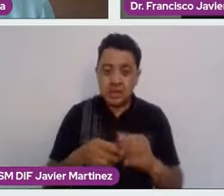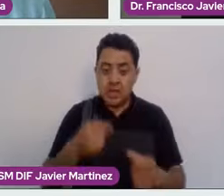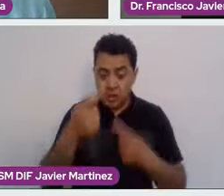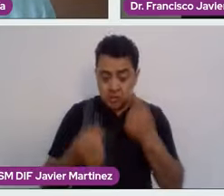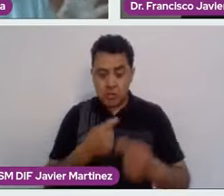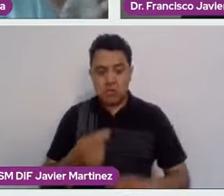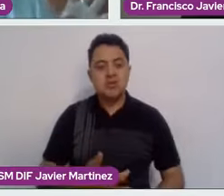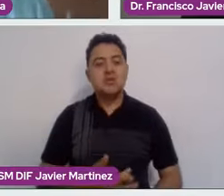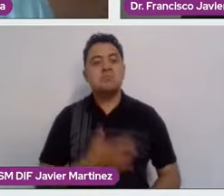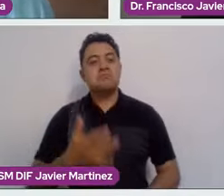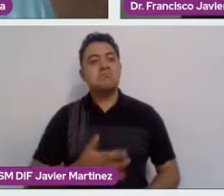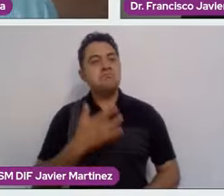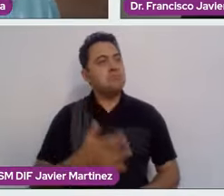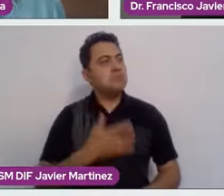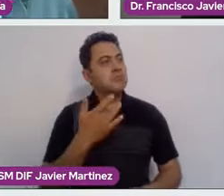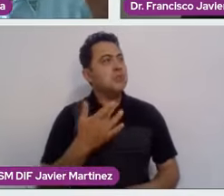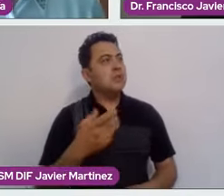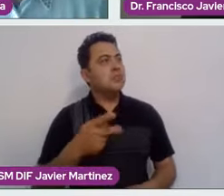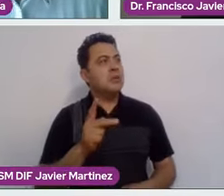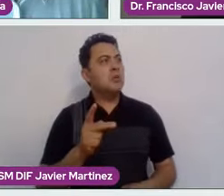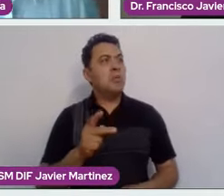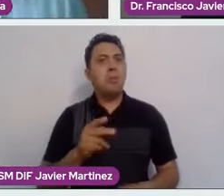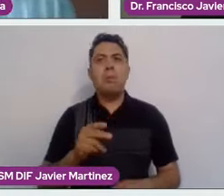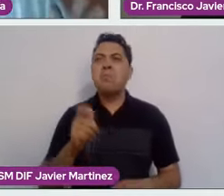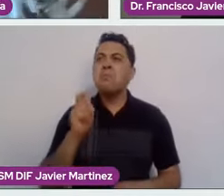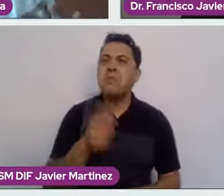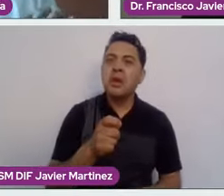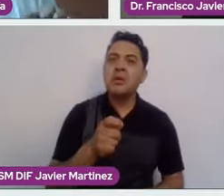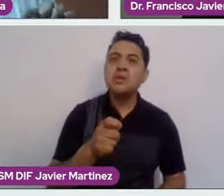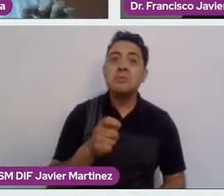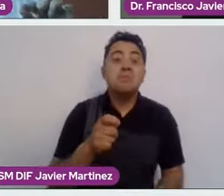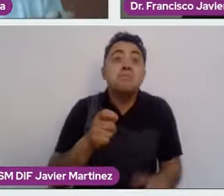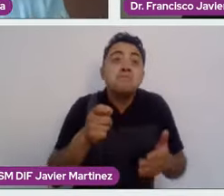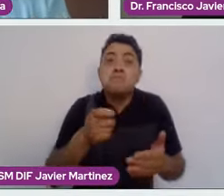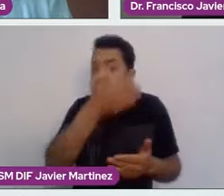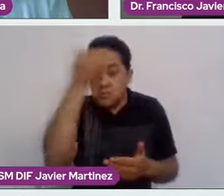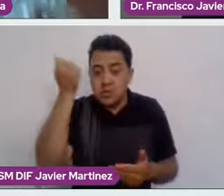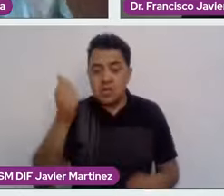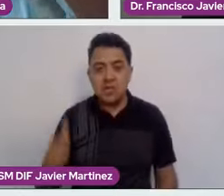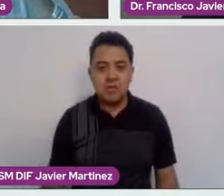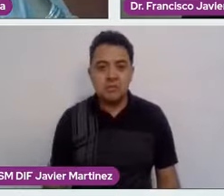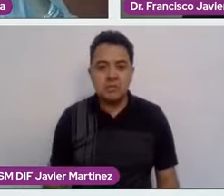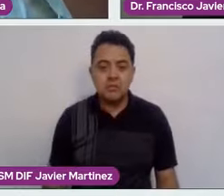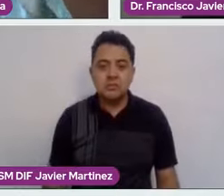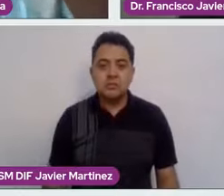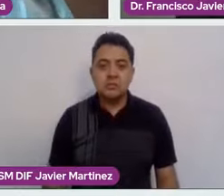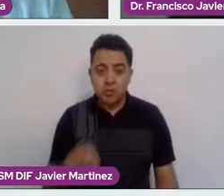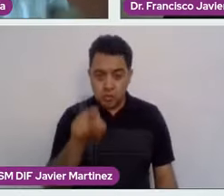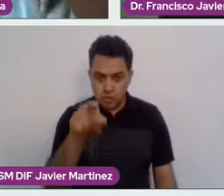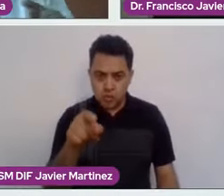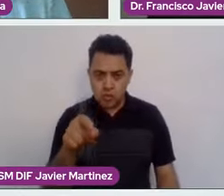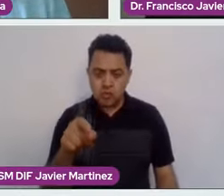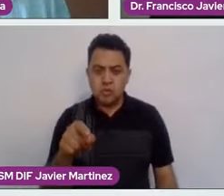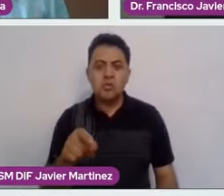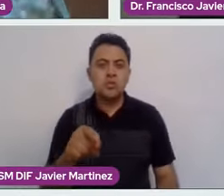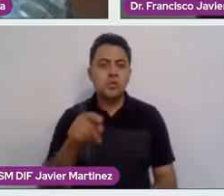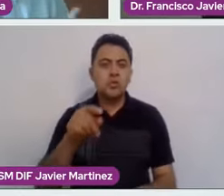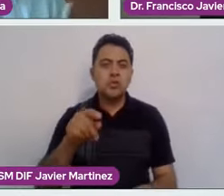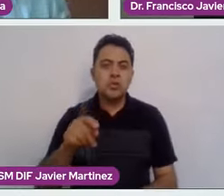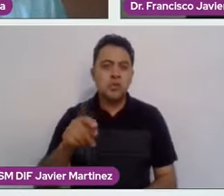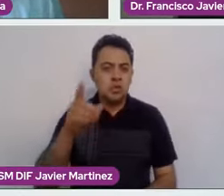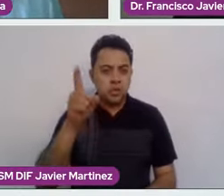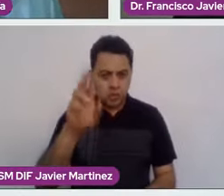no se habla mucho, lo damos por sentado. Doctor, ahora sí, no sé si trae presentación. Sí. Y para compartir,